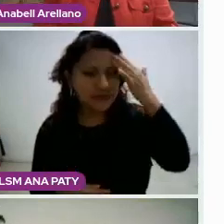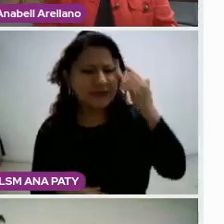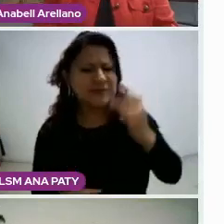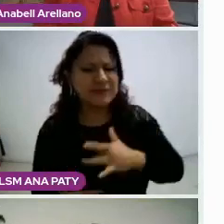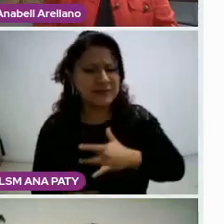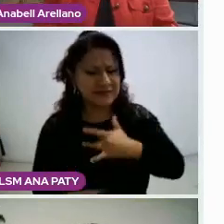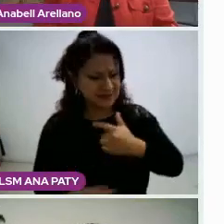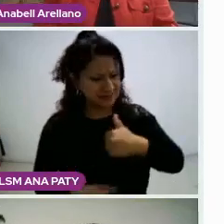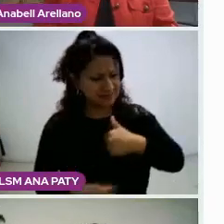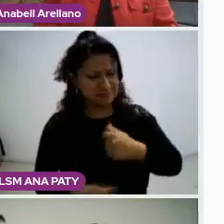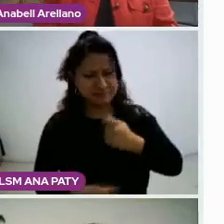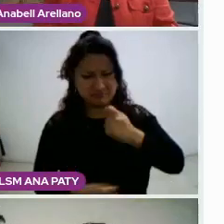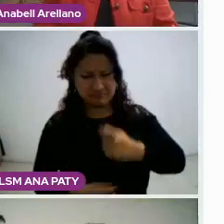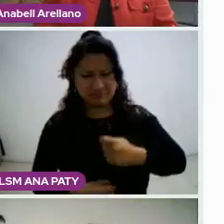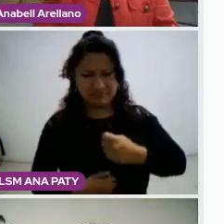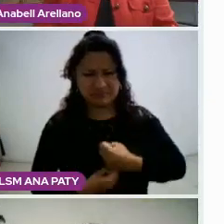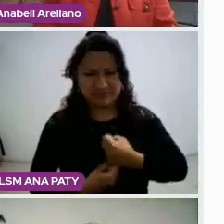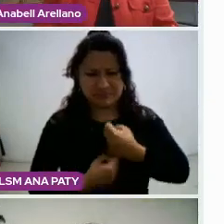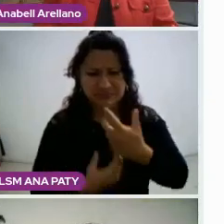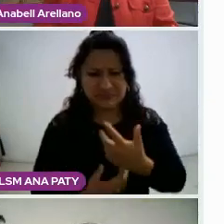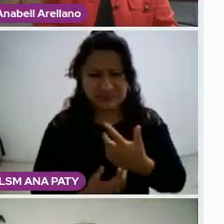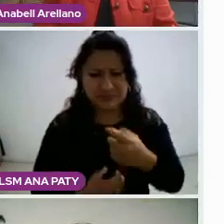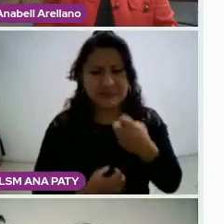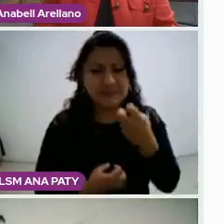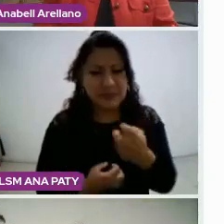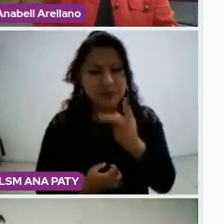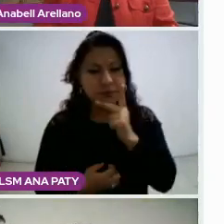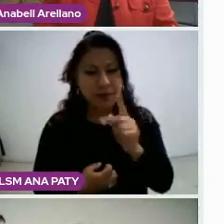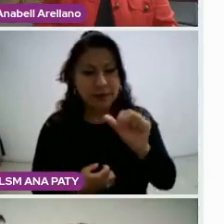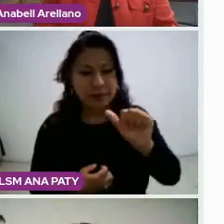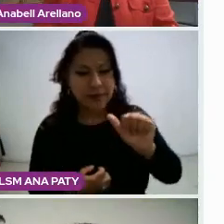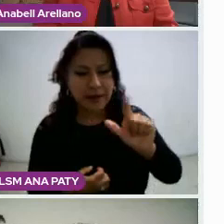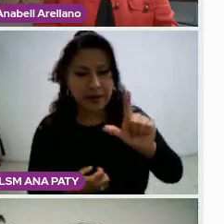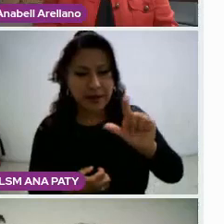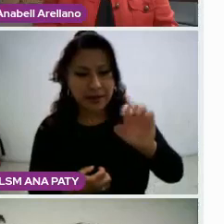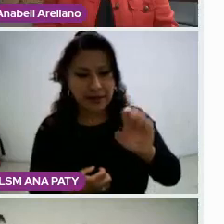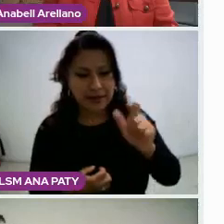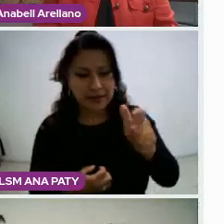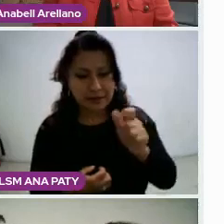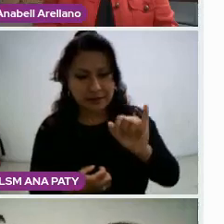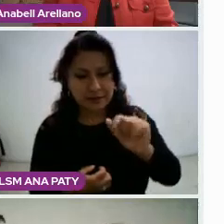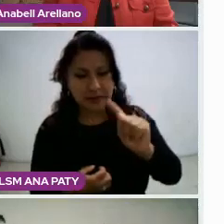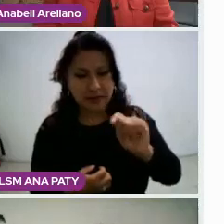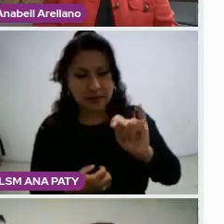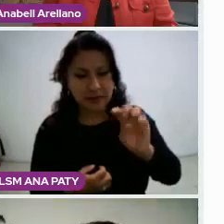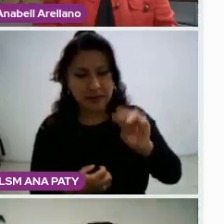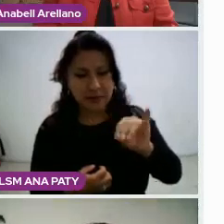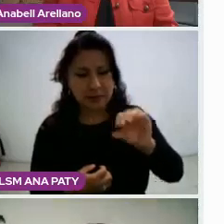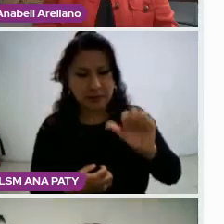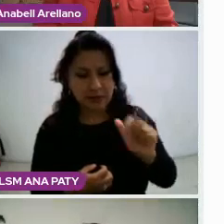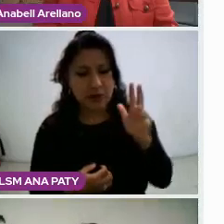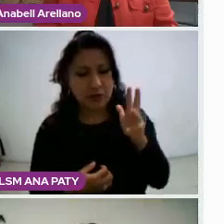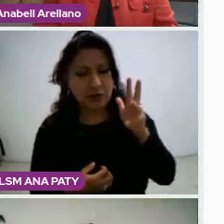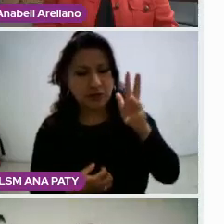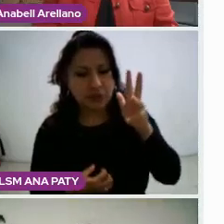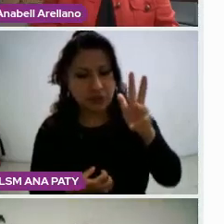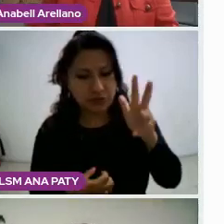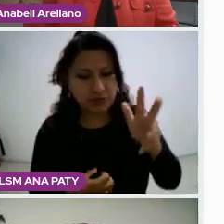la alexitimia. Claro que esto va a tener unas consecuencias a futuro, pero vamos por partes,